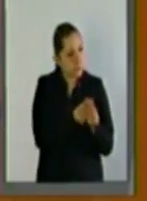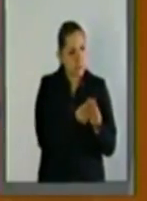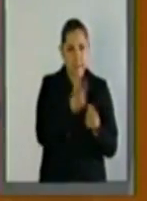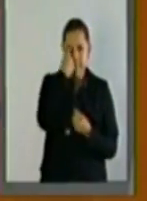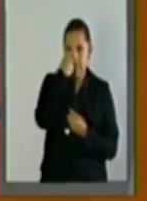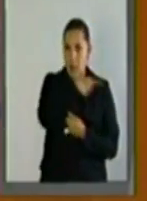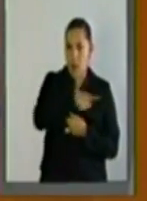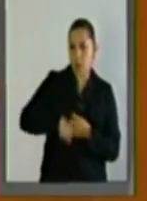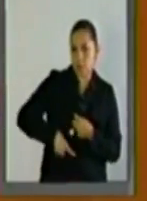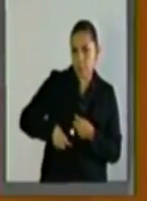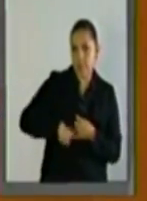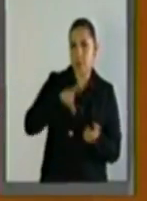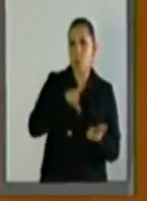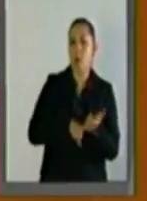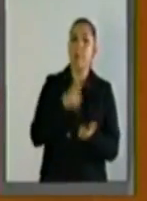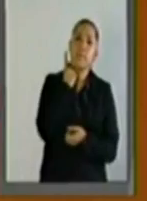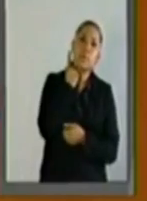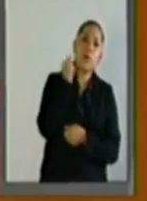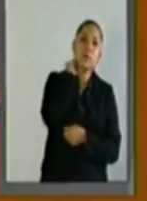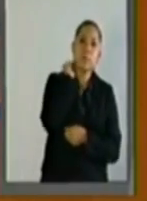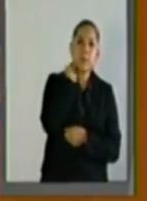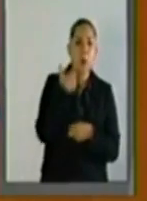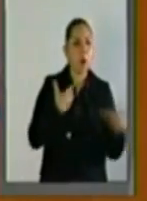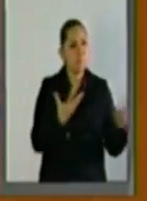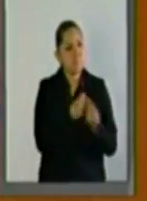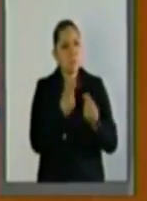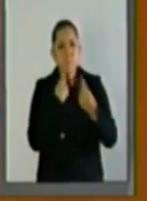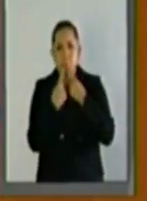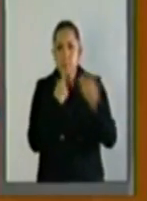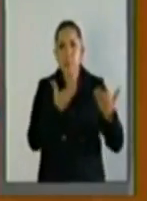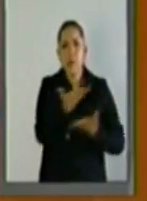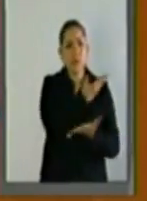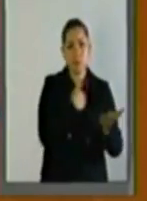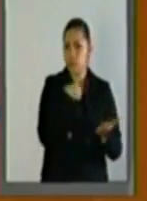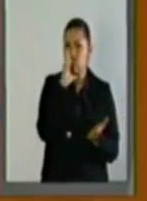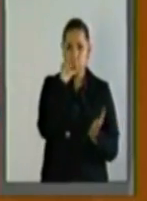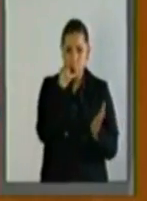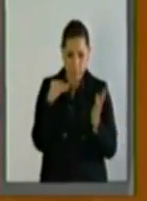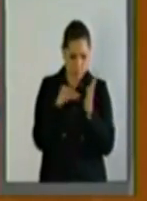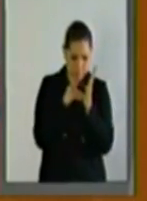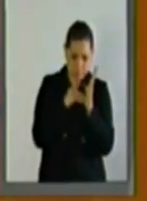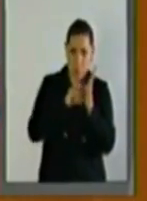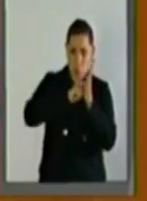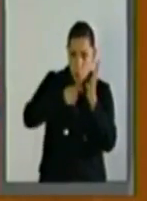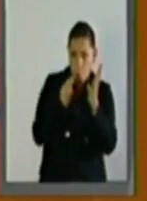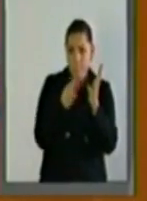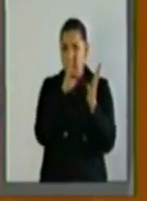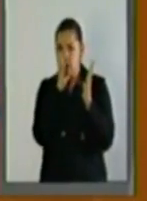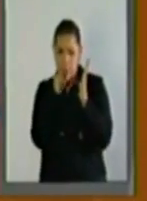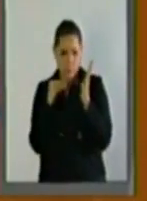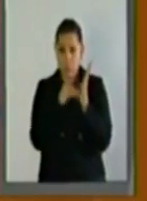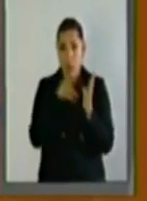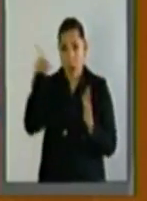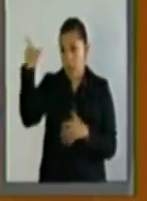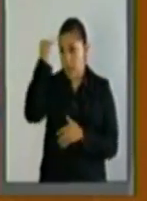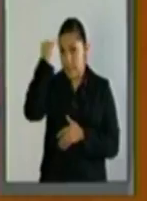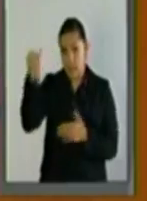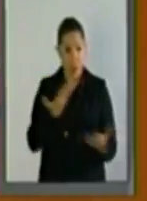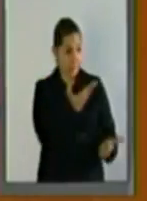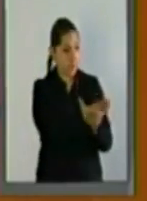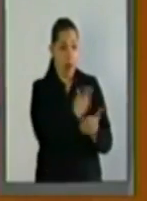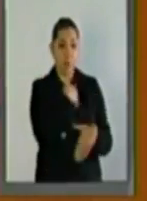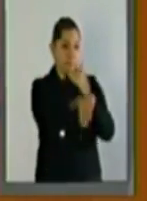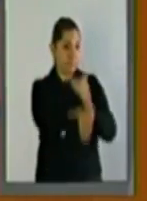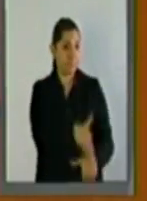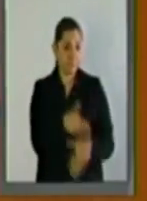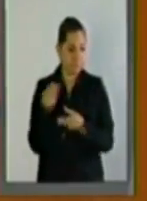los legisladores poner tan solo un cero o una coma, tal y como se nos presentaban las iniciativas o las aventaban a que en